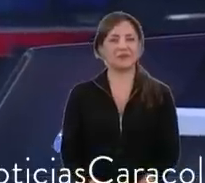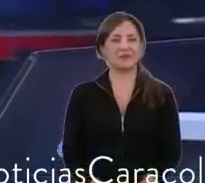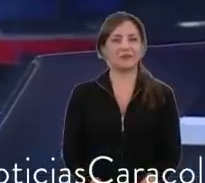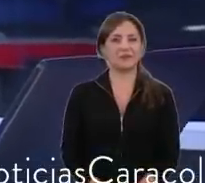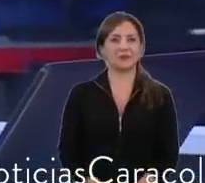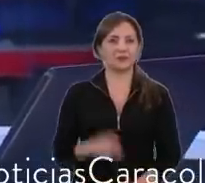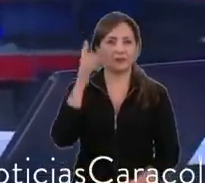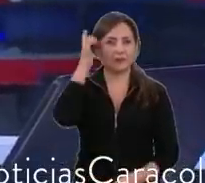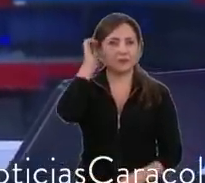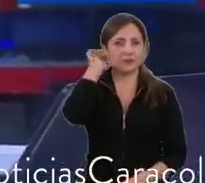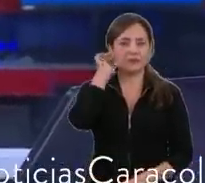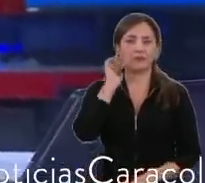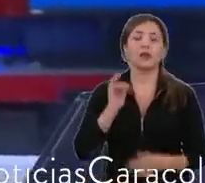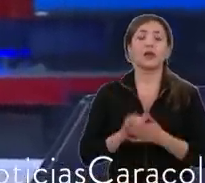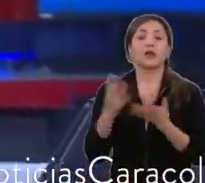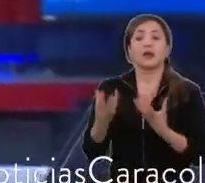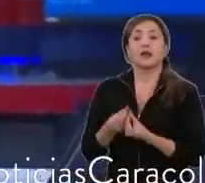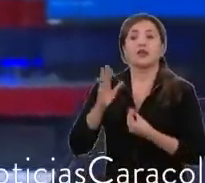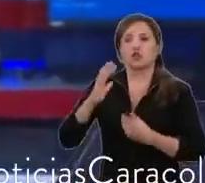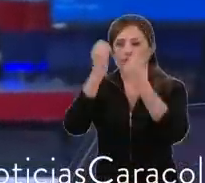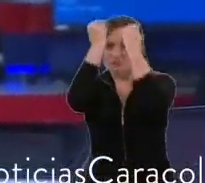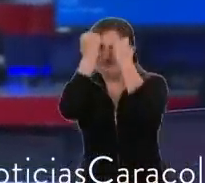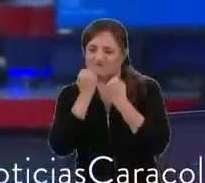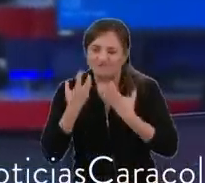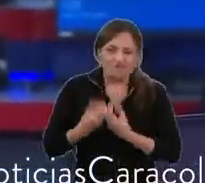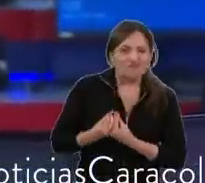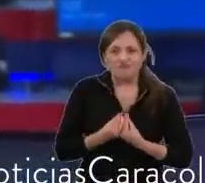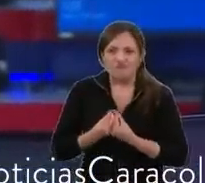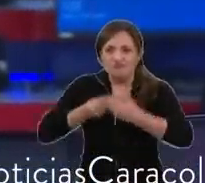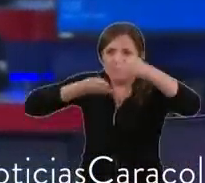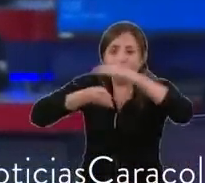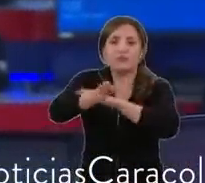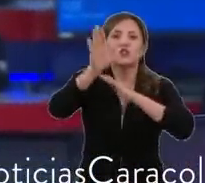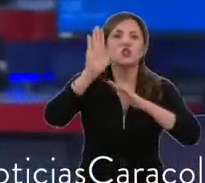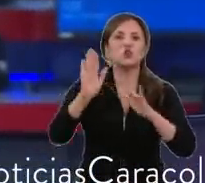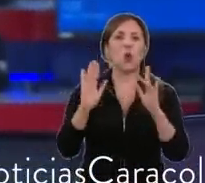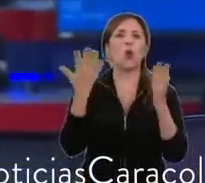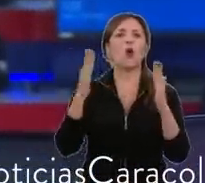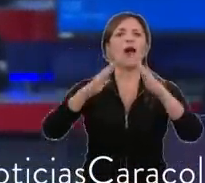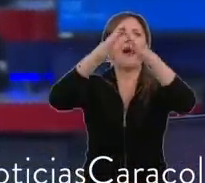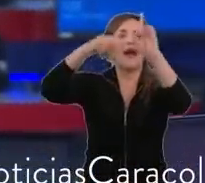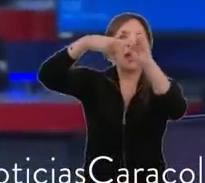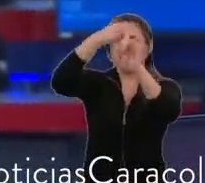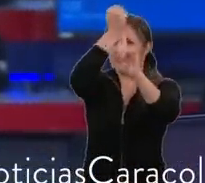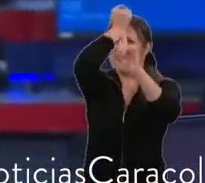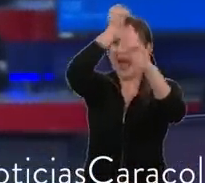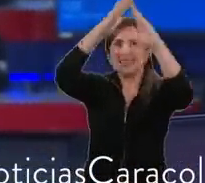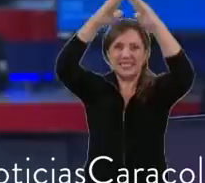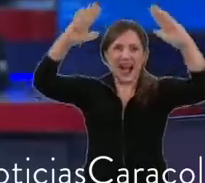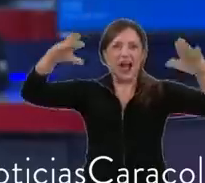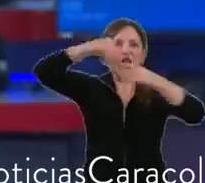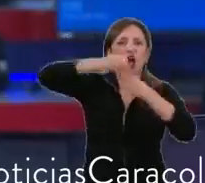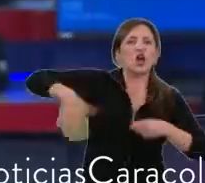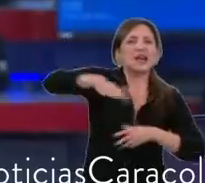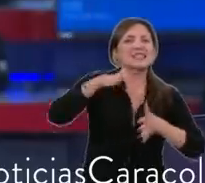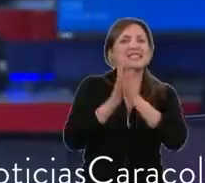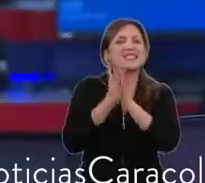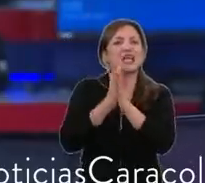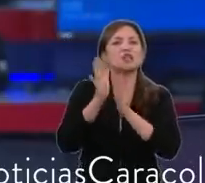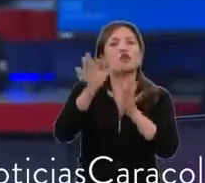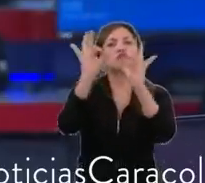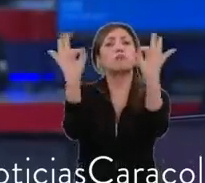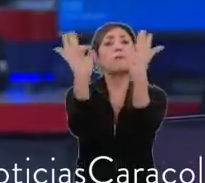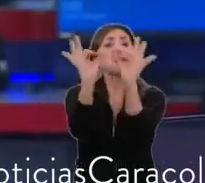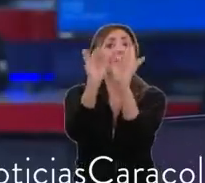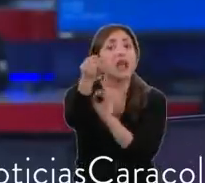La decisión de un grupo de encapuchados de irrumpir con arengas en la Catedral Primada de Colombia durante una homilía generó que varios sectores se